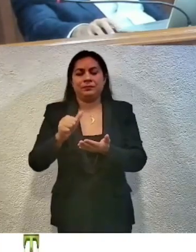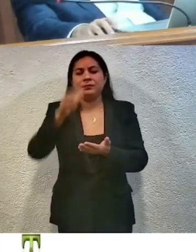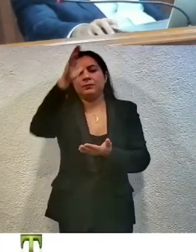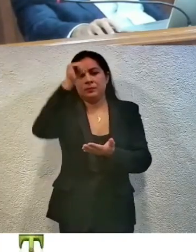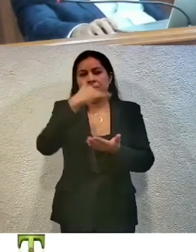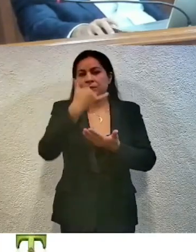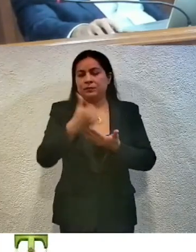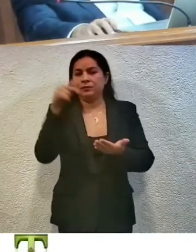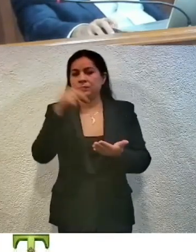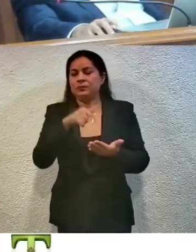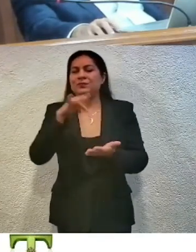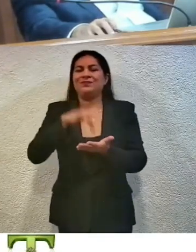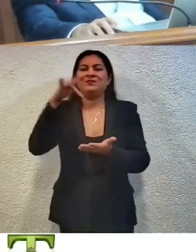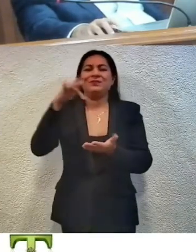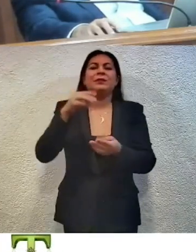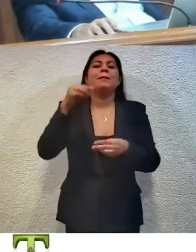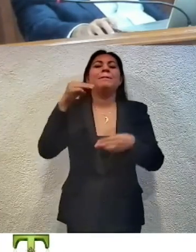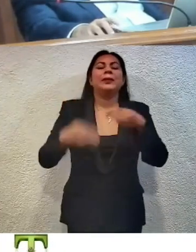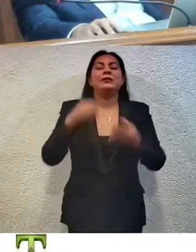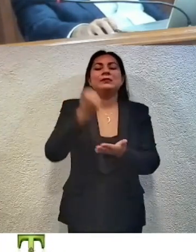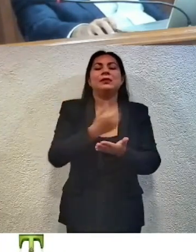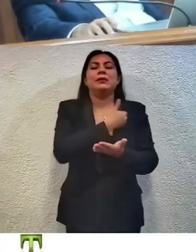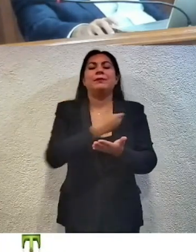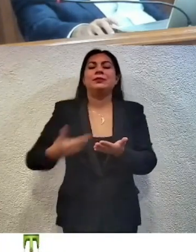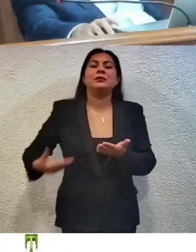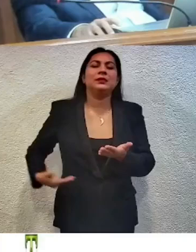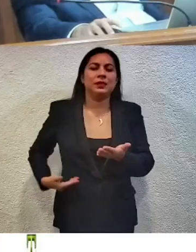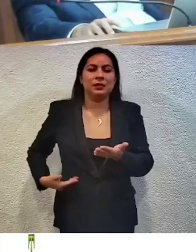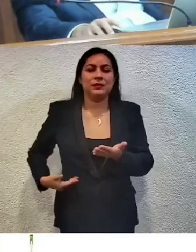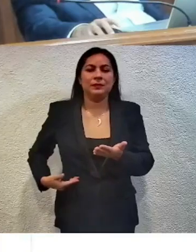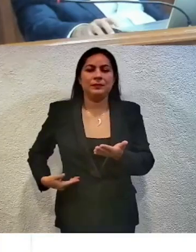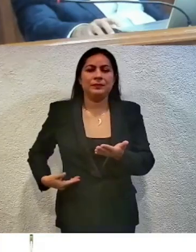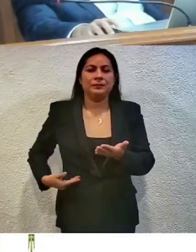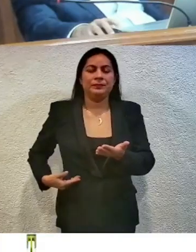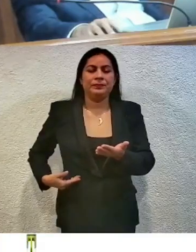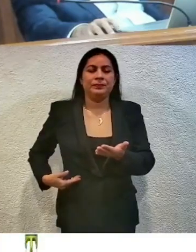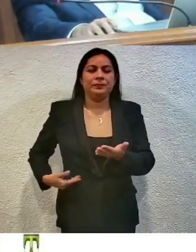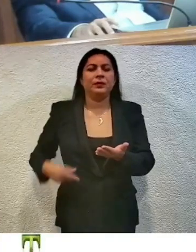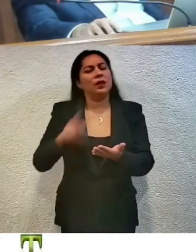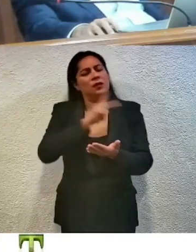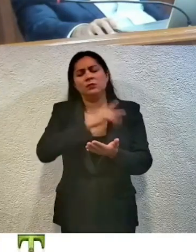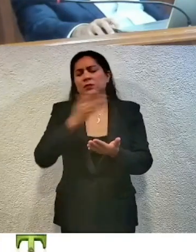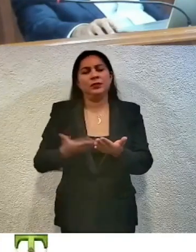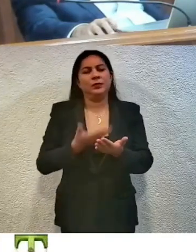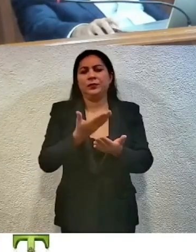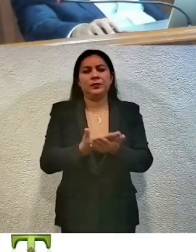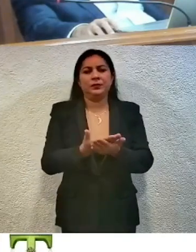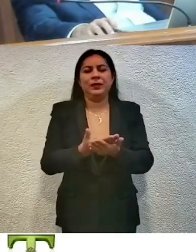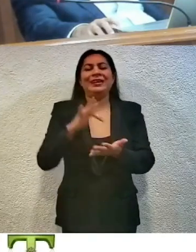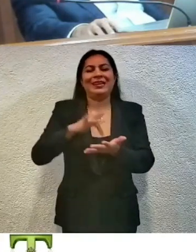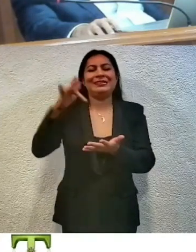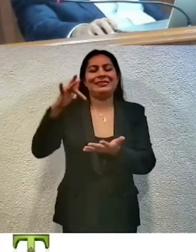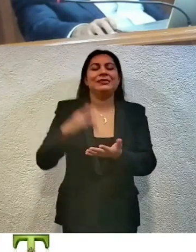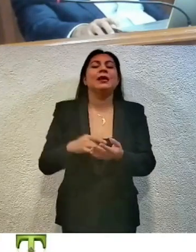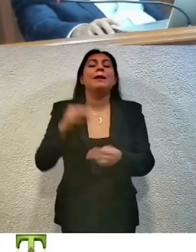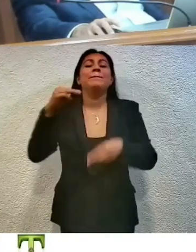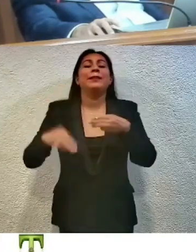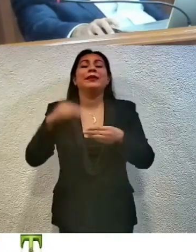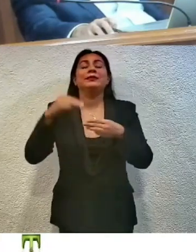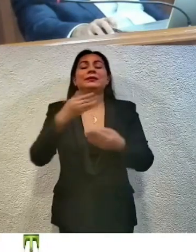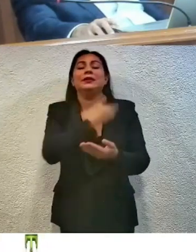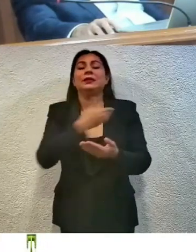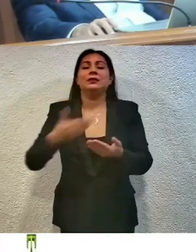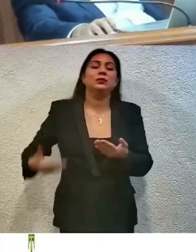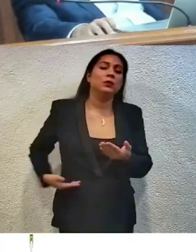del proyecto. Gracias, magistrada. Magistrada ponente Evelyn Rodríguez Chinol. Es proyecto de mi ponencia. Gracias, magistrada. Magistrada